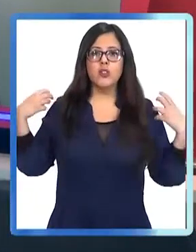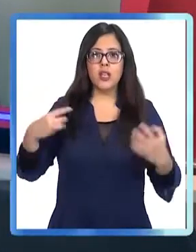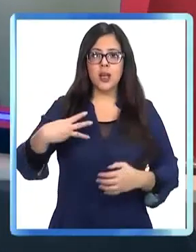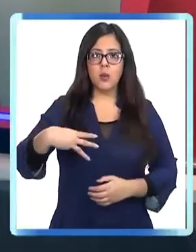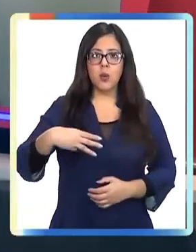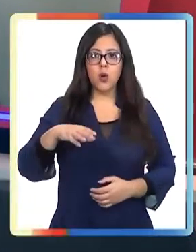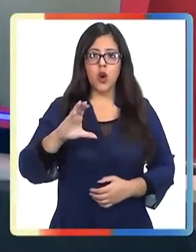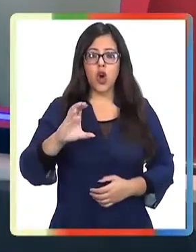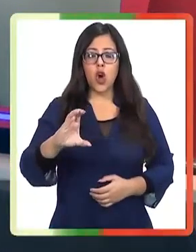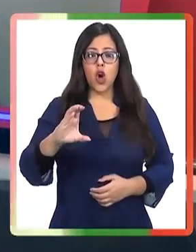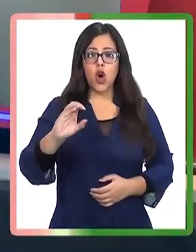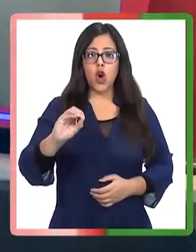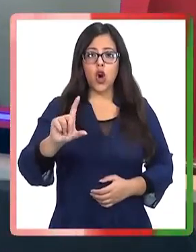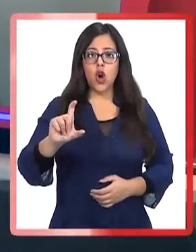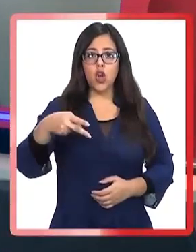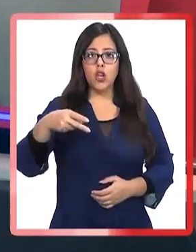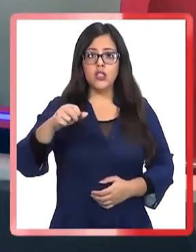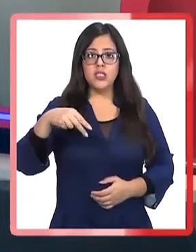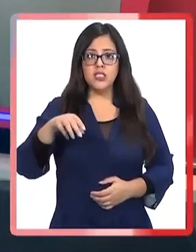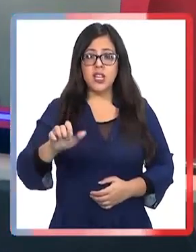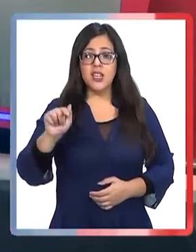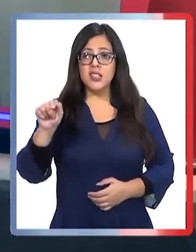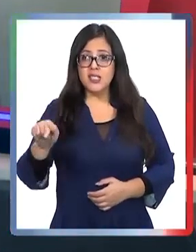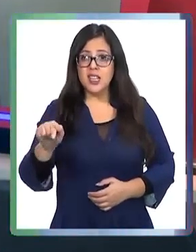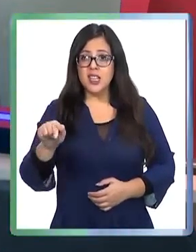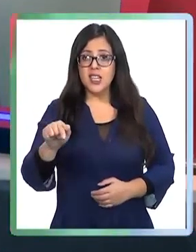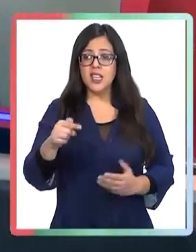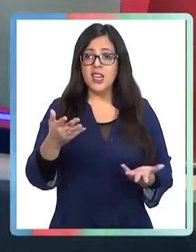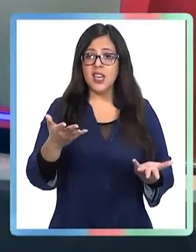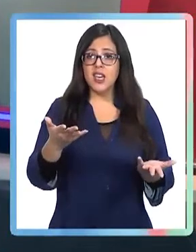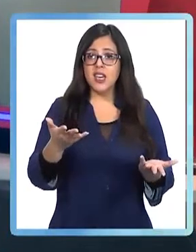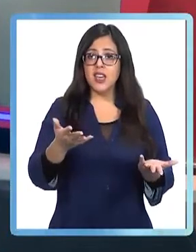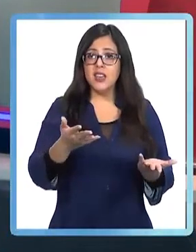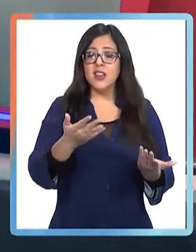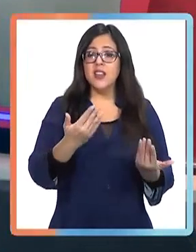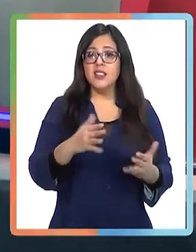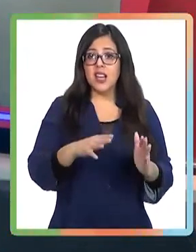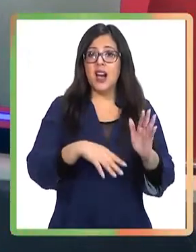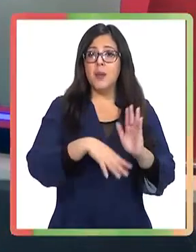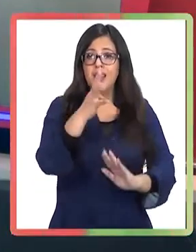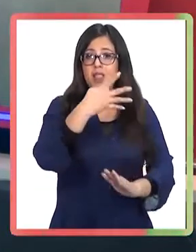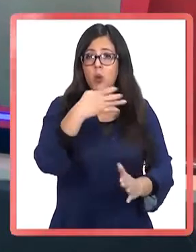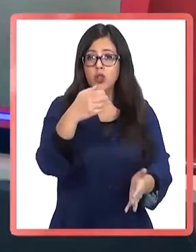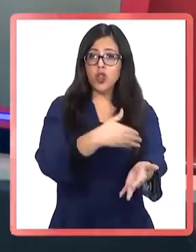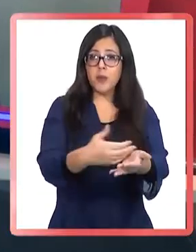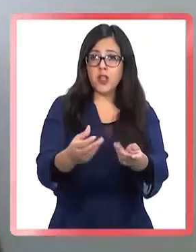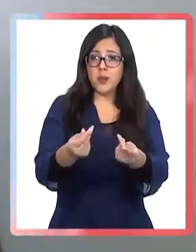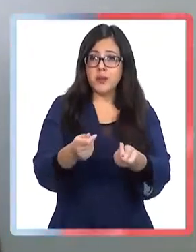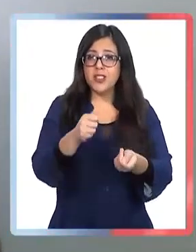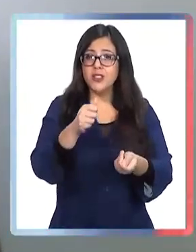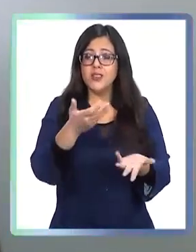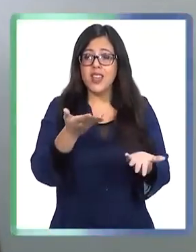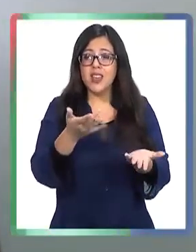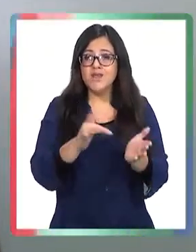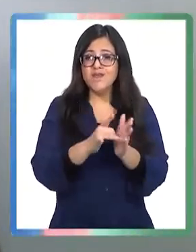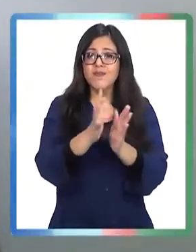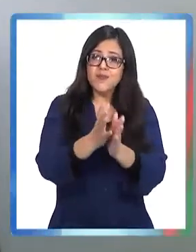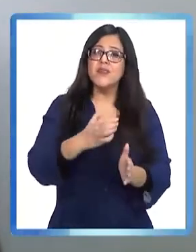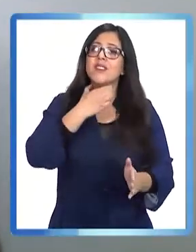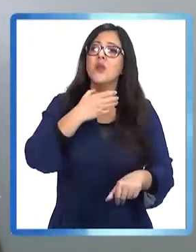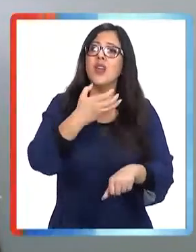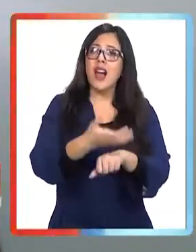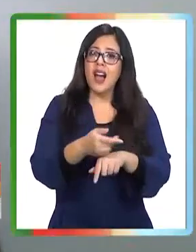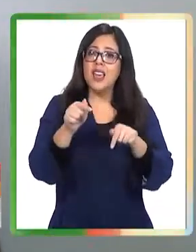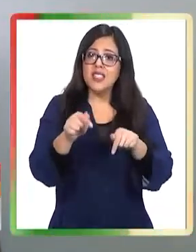de Colchane, registrándose a la fecha una deuda del Estado hacia nuestro municipio por más de 400 millones de pesos, el cual esperamos eso